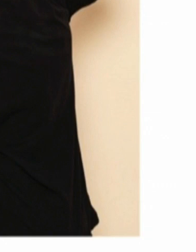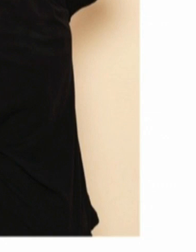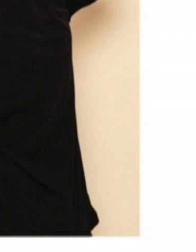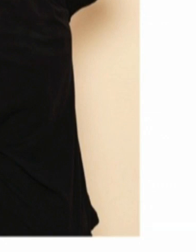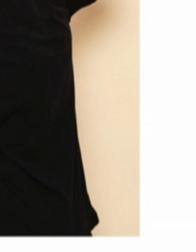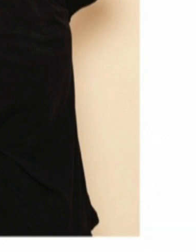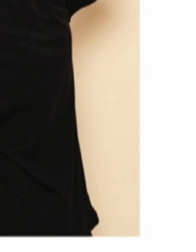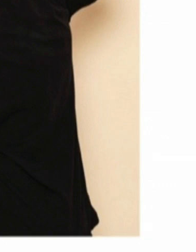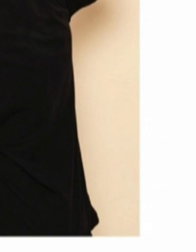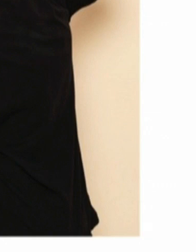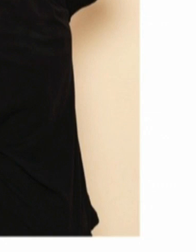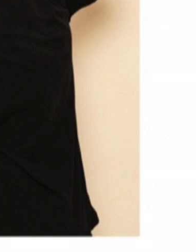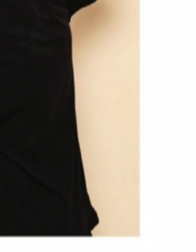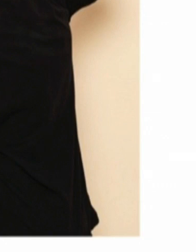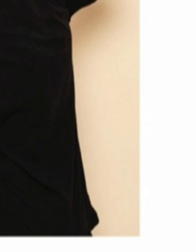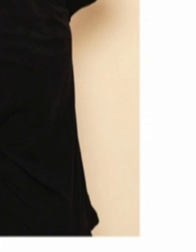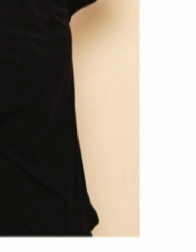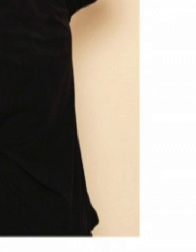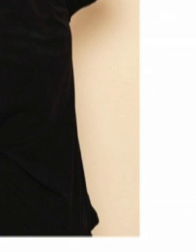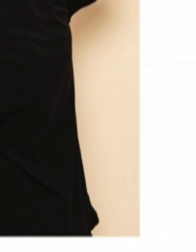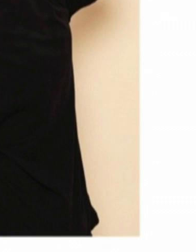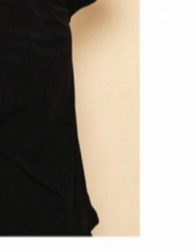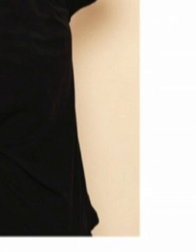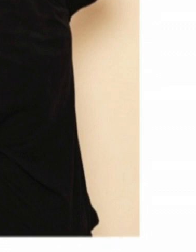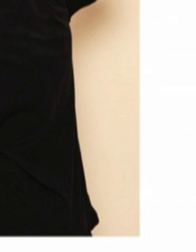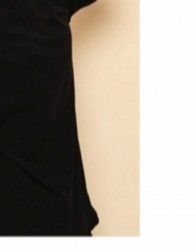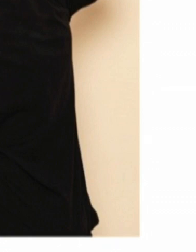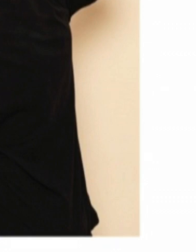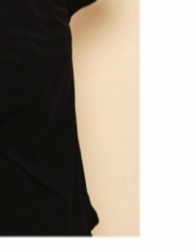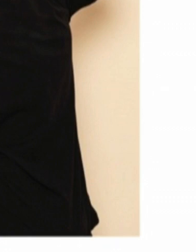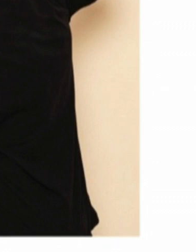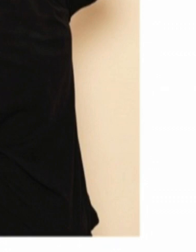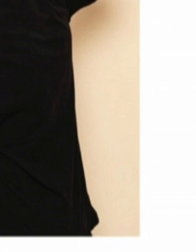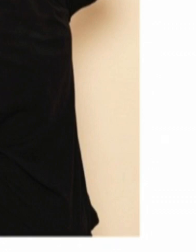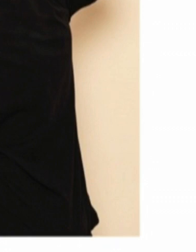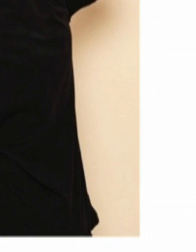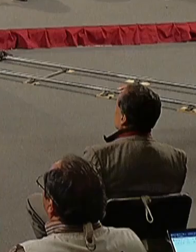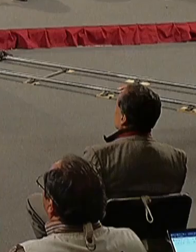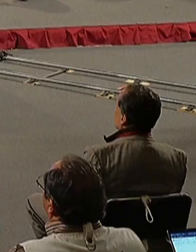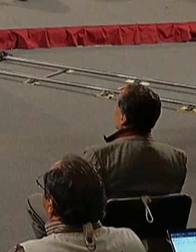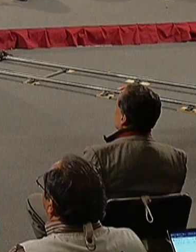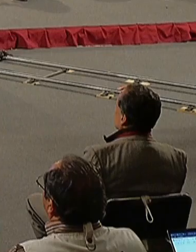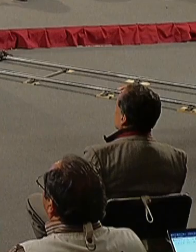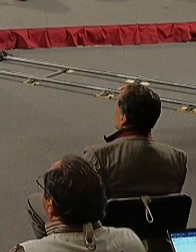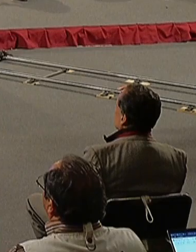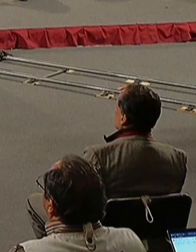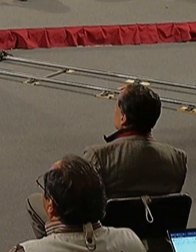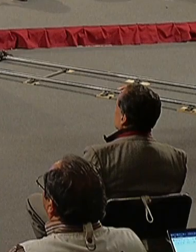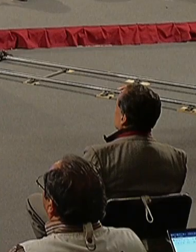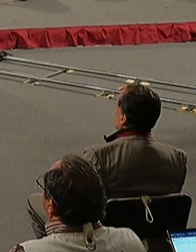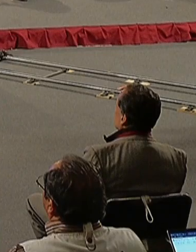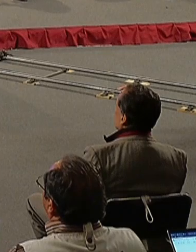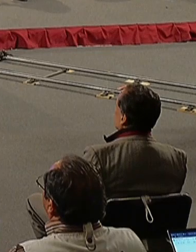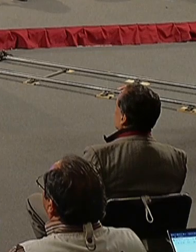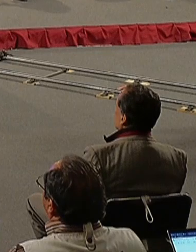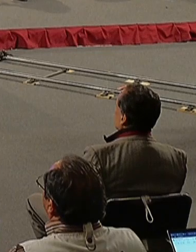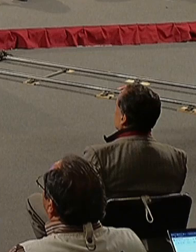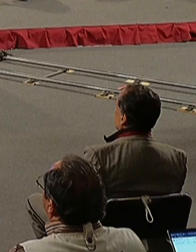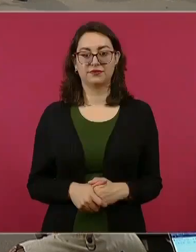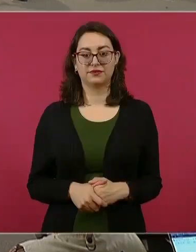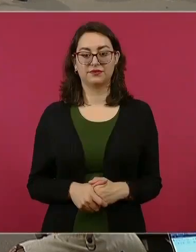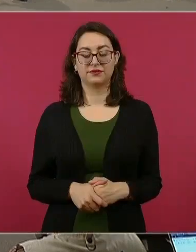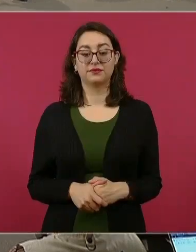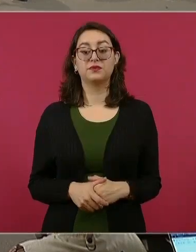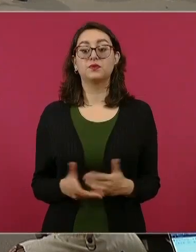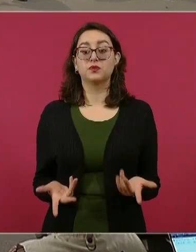personas adultas que son tutores de esos niños y niñas o adolescentes. Puede ser la mamá y el papá,